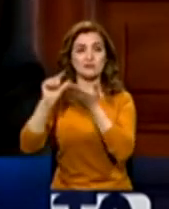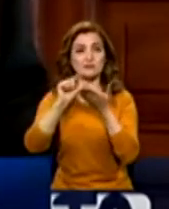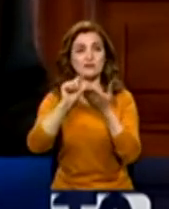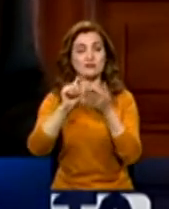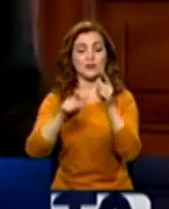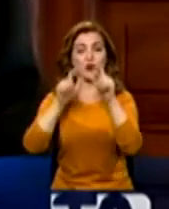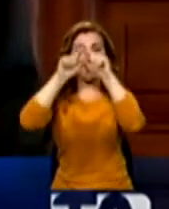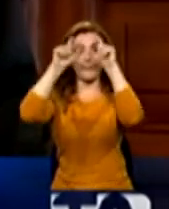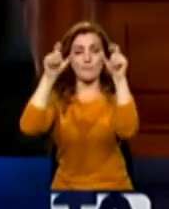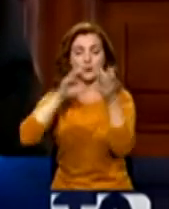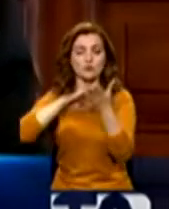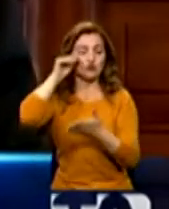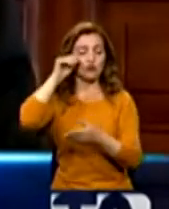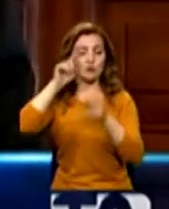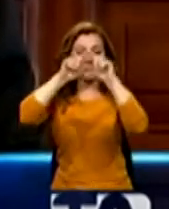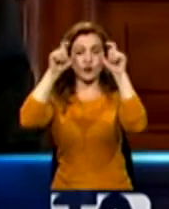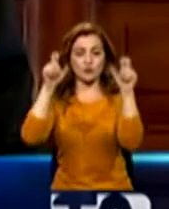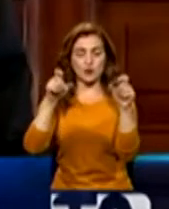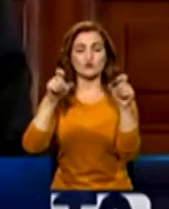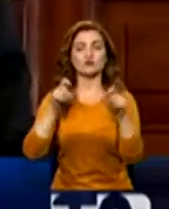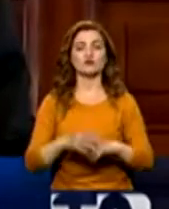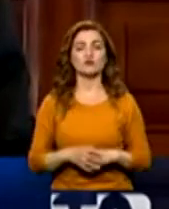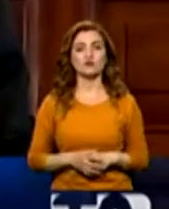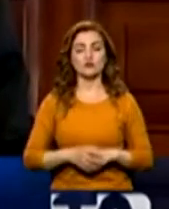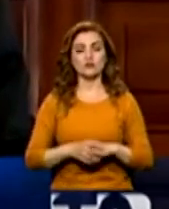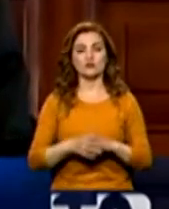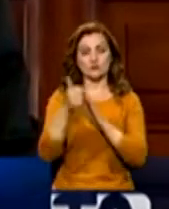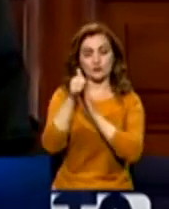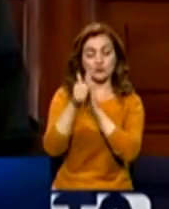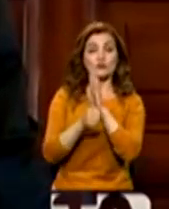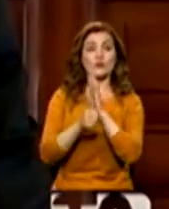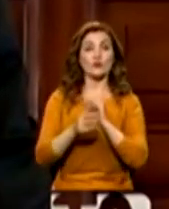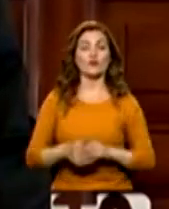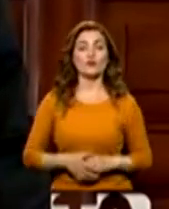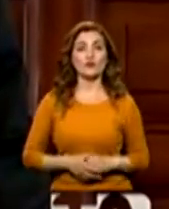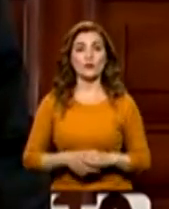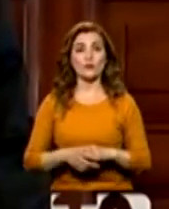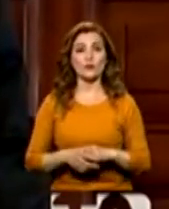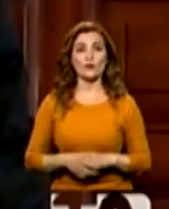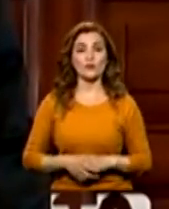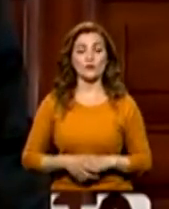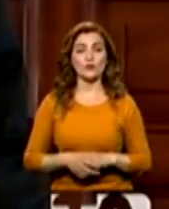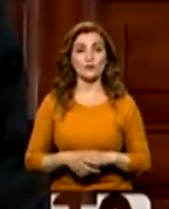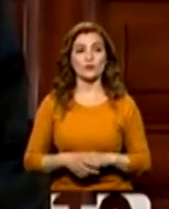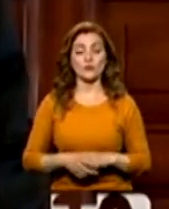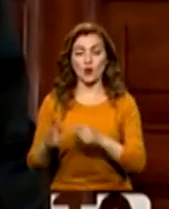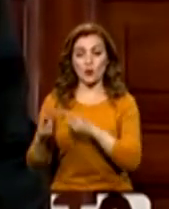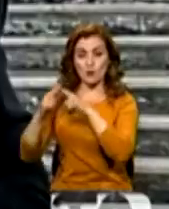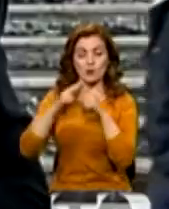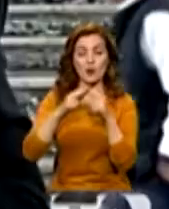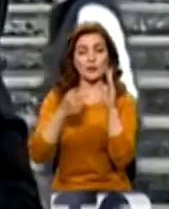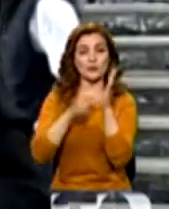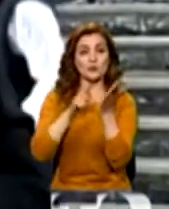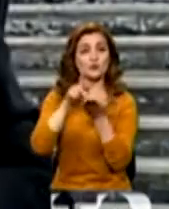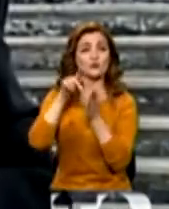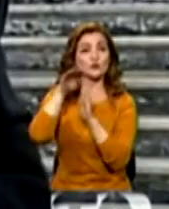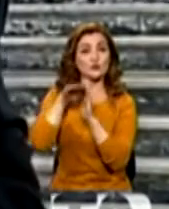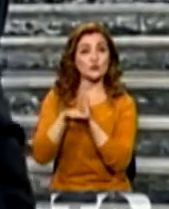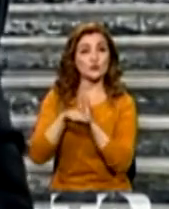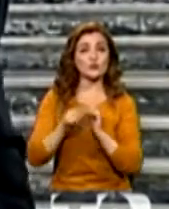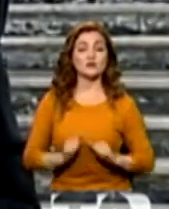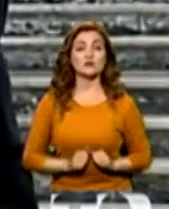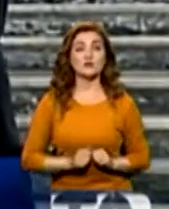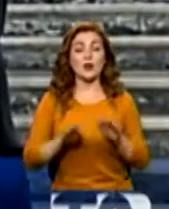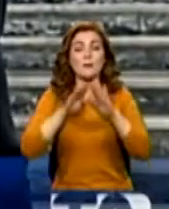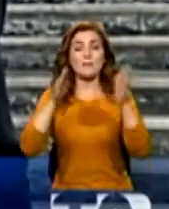los micro emprendimientos a los pequeños emprendimientos artesanales además son préstamos de bajo interés esto como parte de